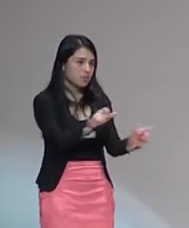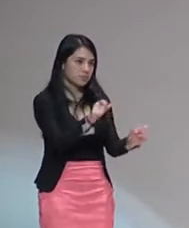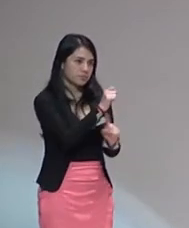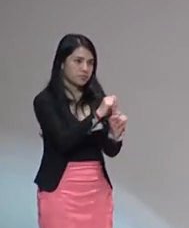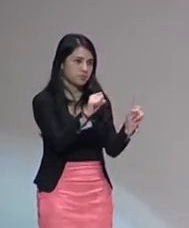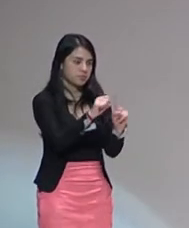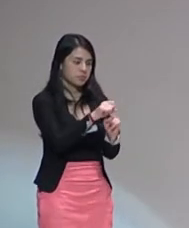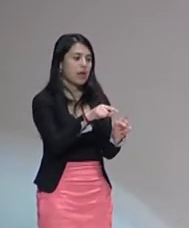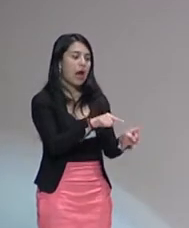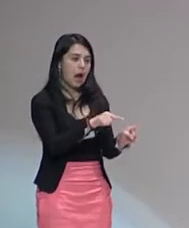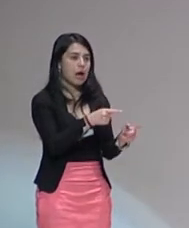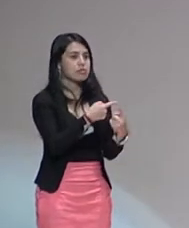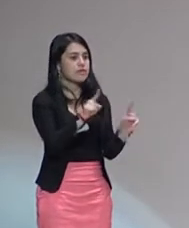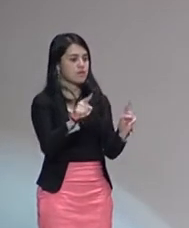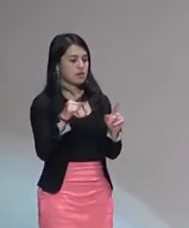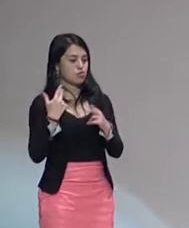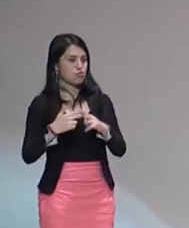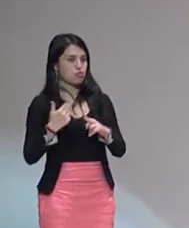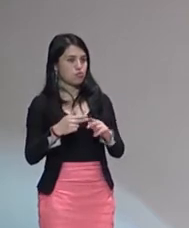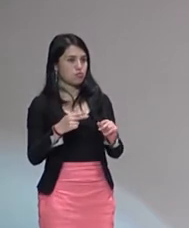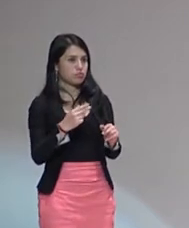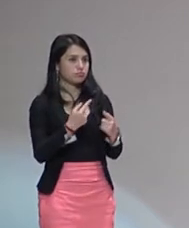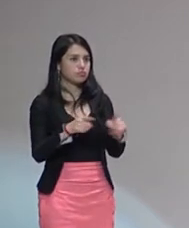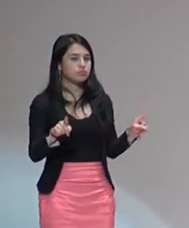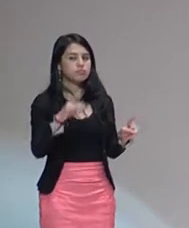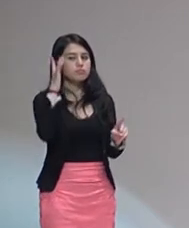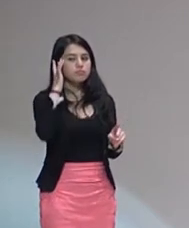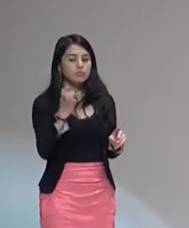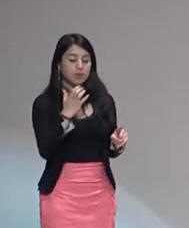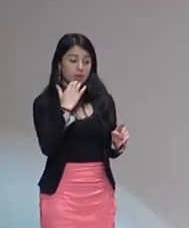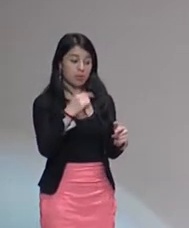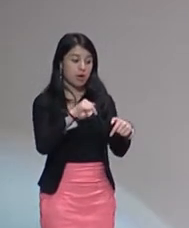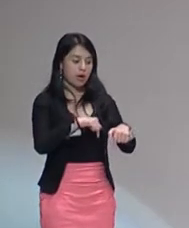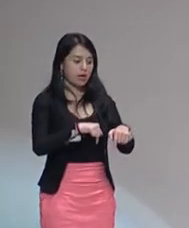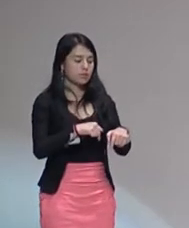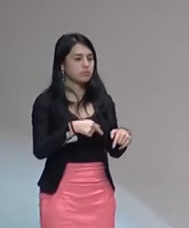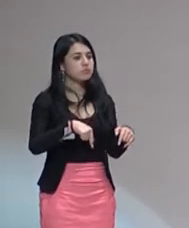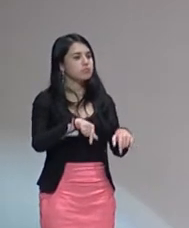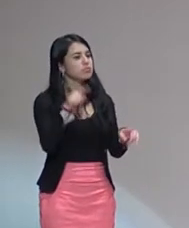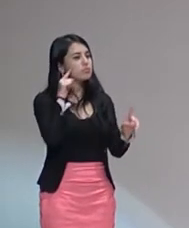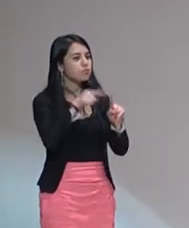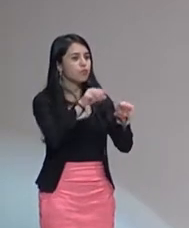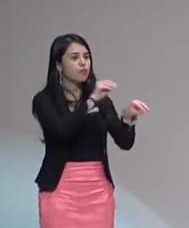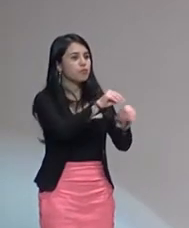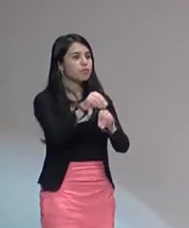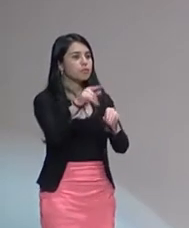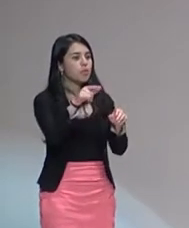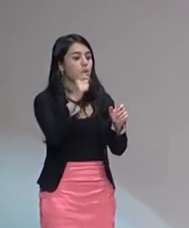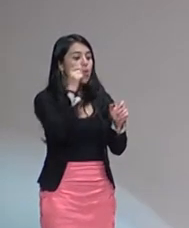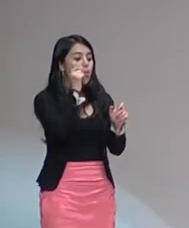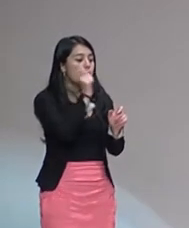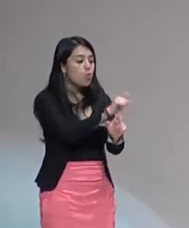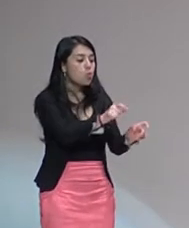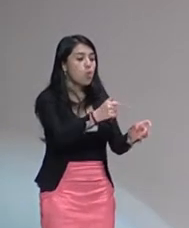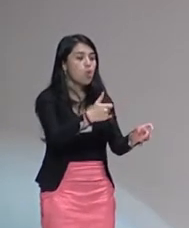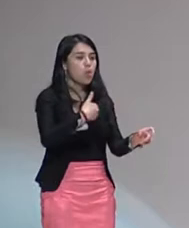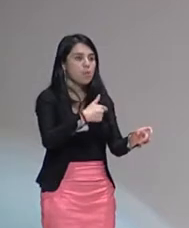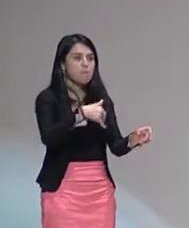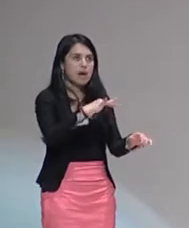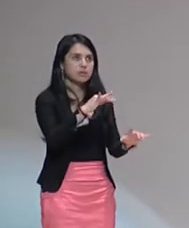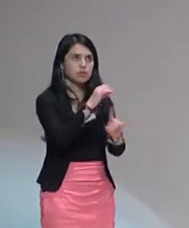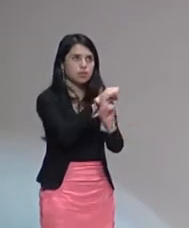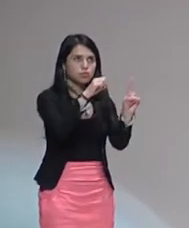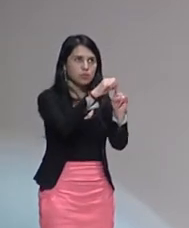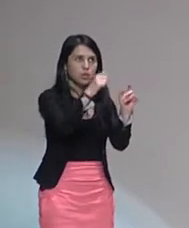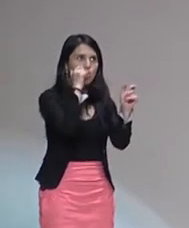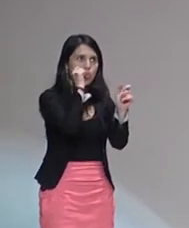ya es otra cosa, ¿verdad? En el sentido de que aquí vamos a formar jóvenes desde el punto de vista de, la, de lo